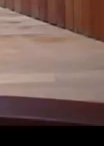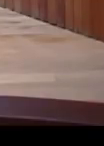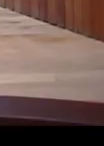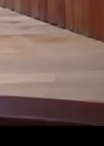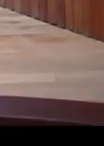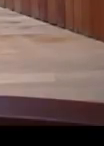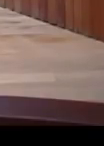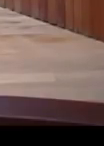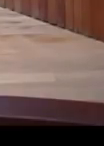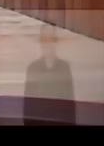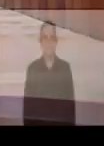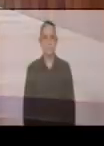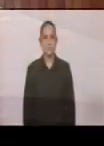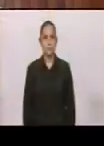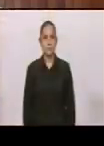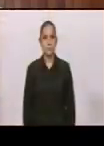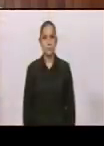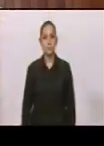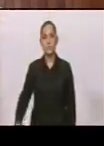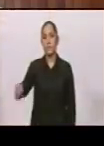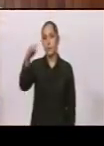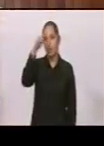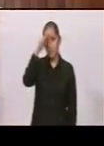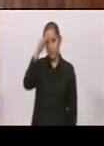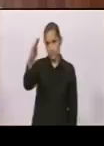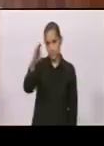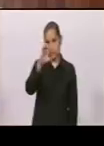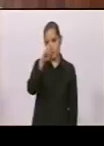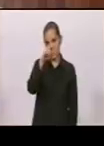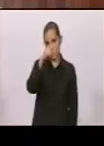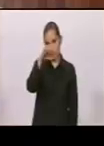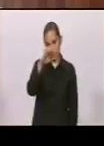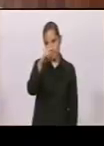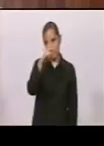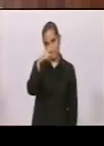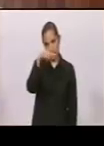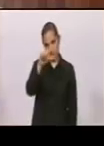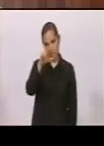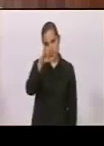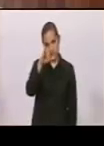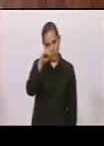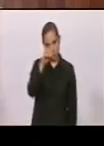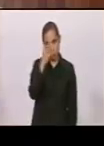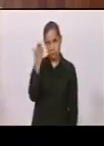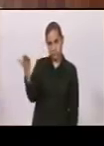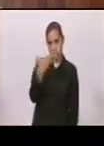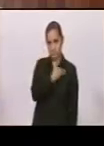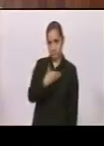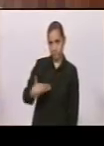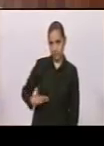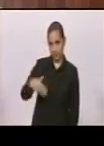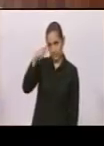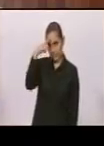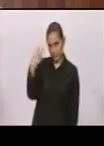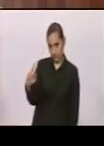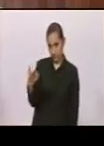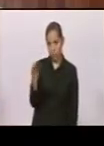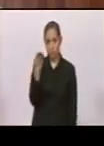presidente electo de los Estados Unidos Mexicanos. Don Juan Silva